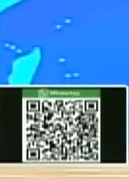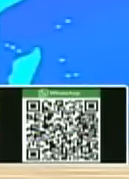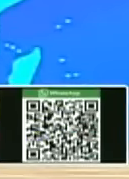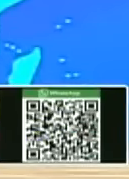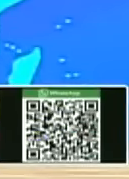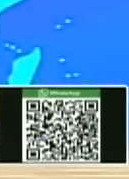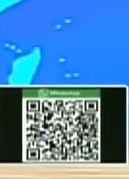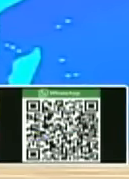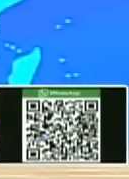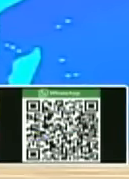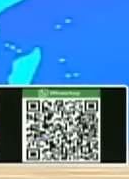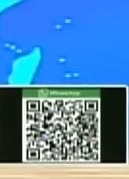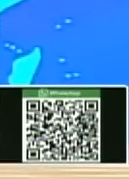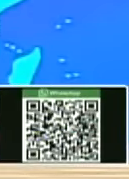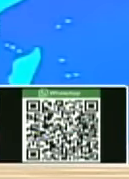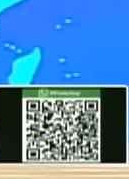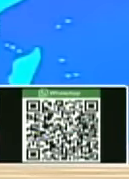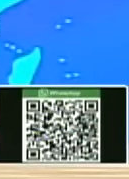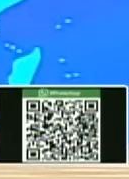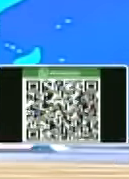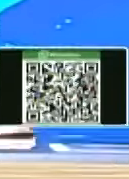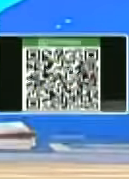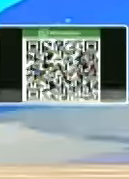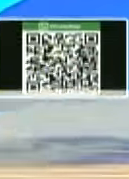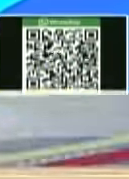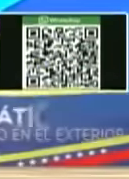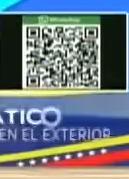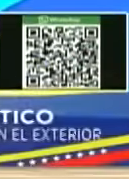cómo en cada etapa histórica crearon